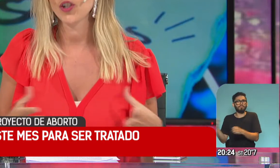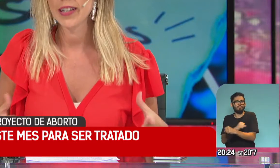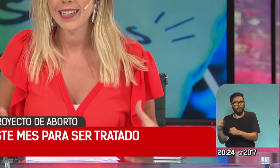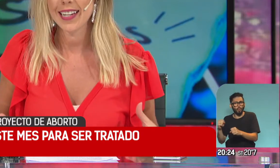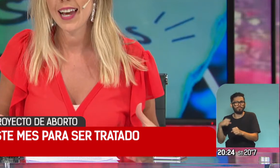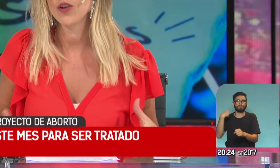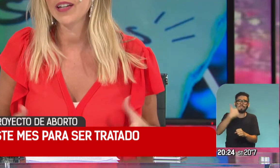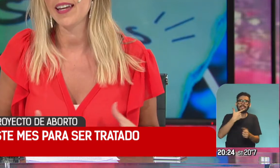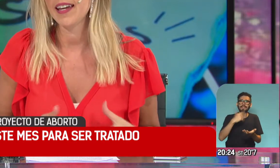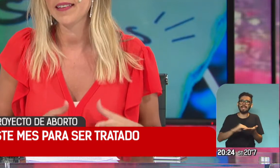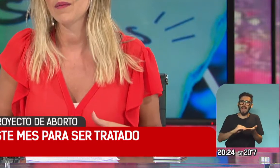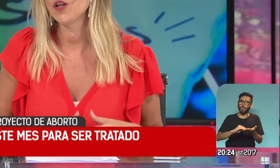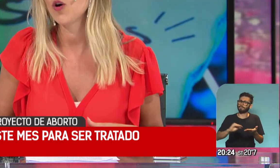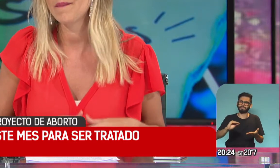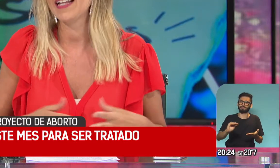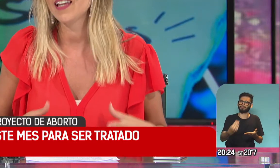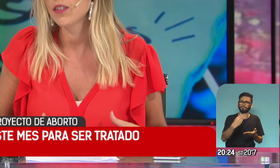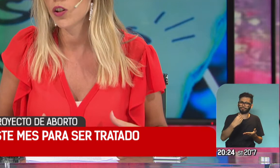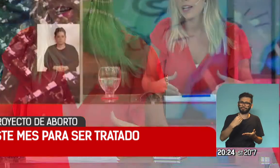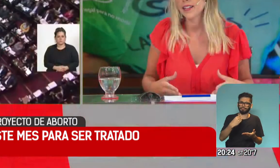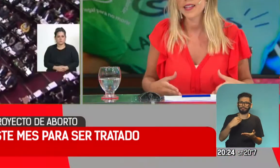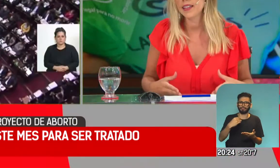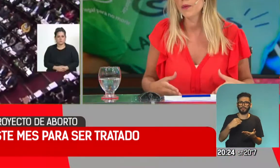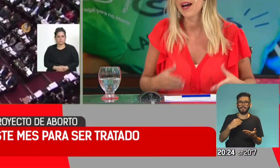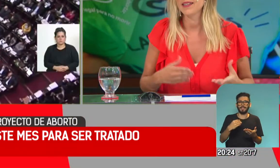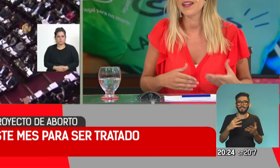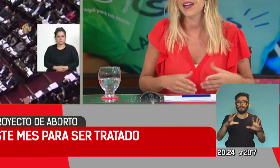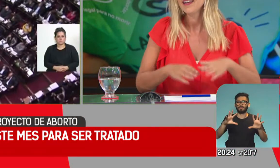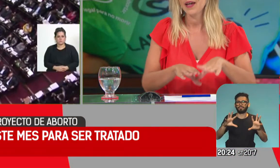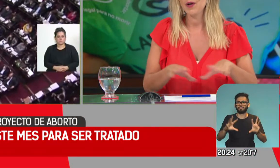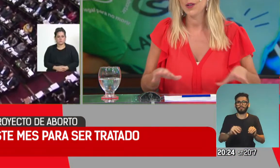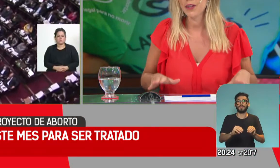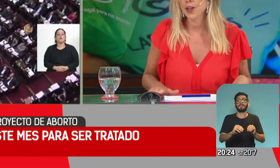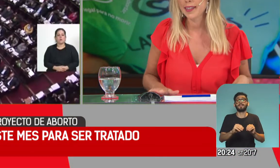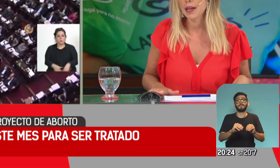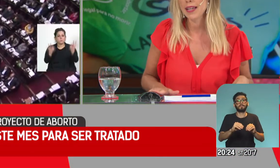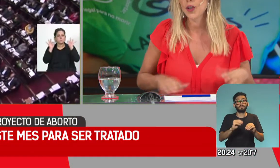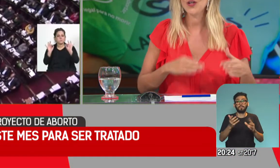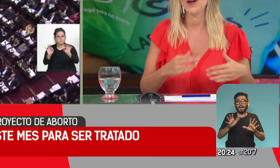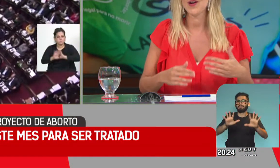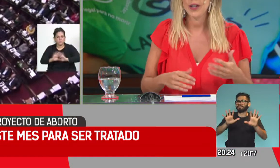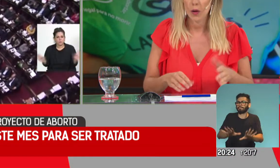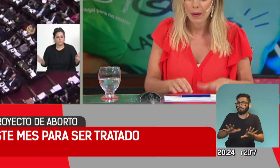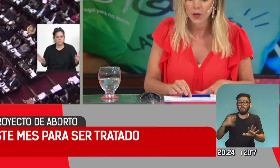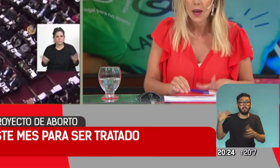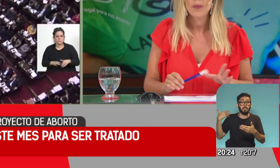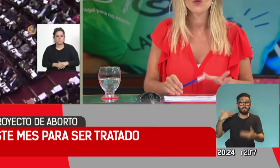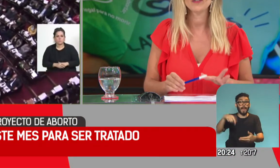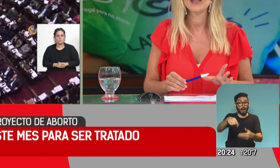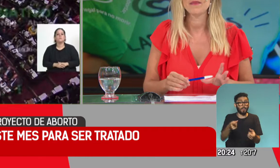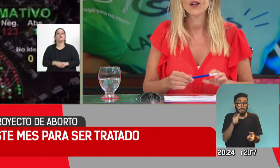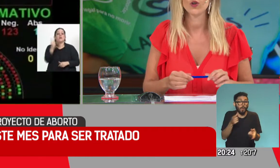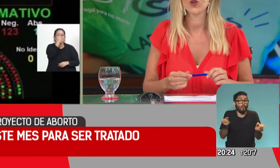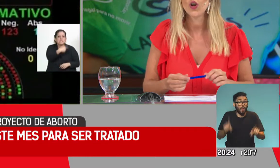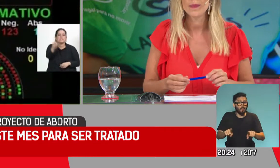se cayó en el Senado, que terminó perdiendo la iniciativa, así que, bueno, se frizó el tratamiento y ahora lo retomamos. Por